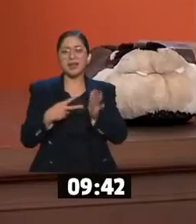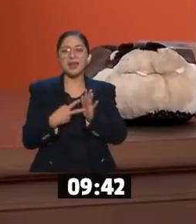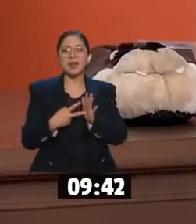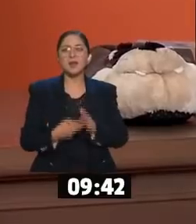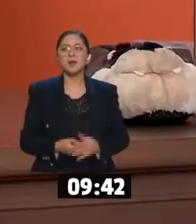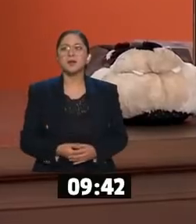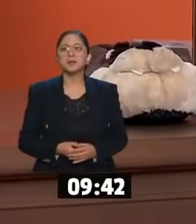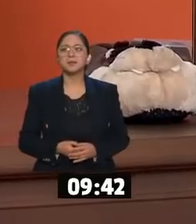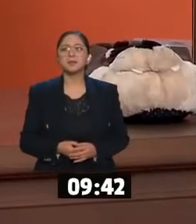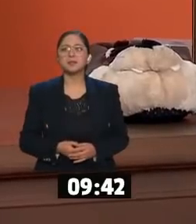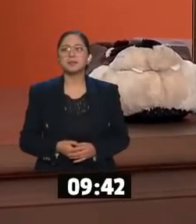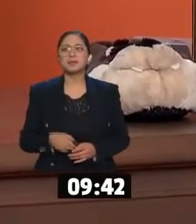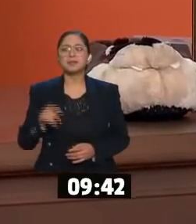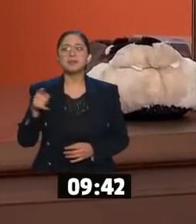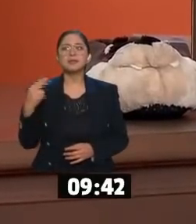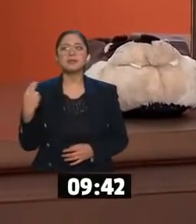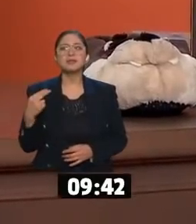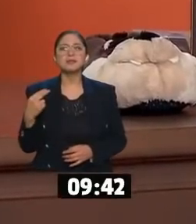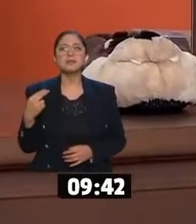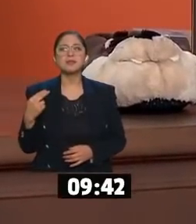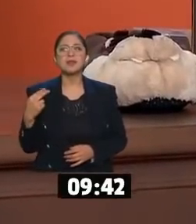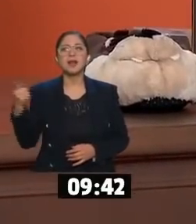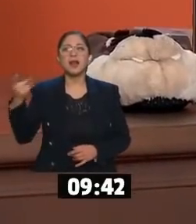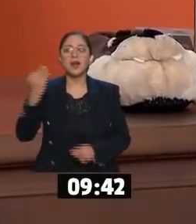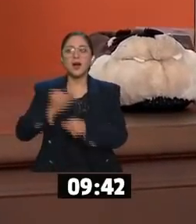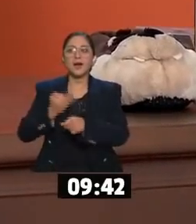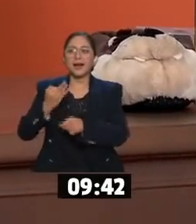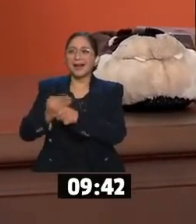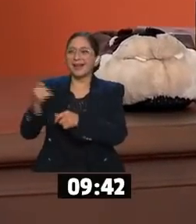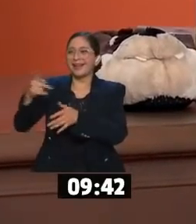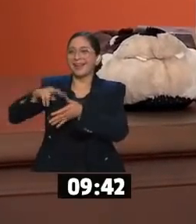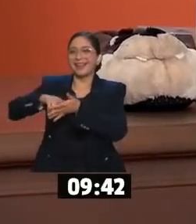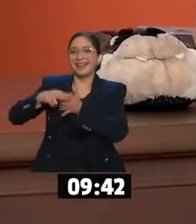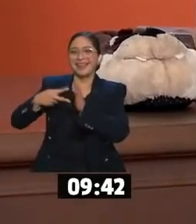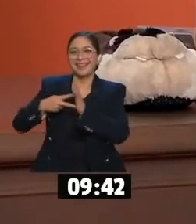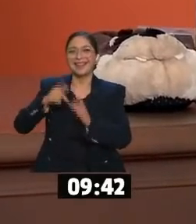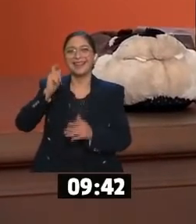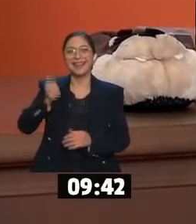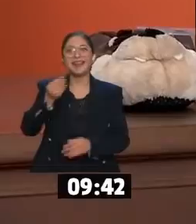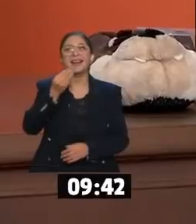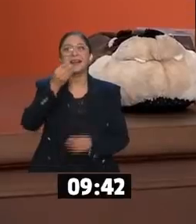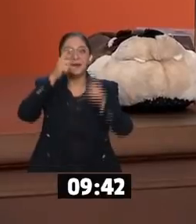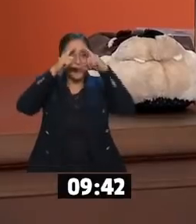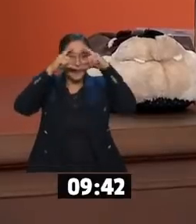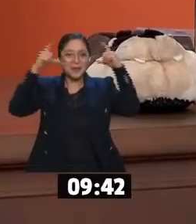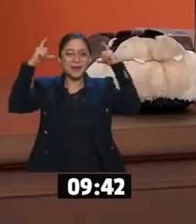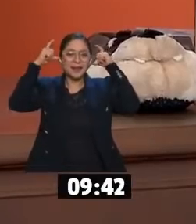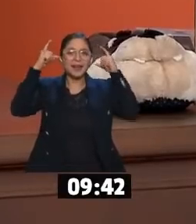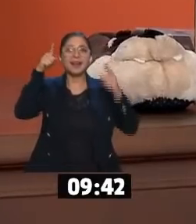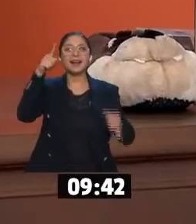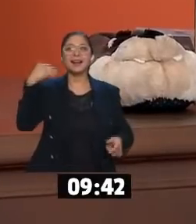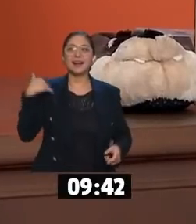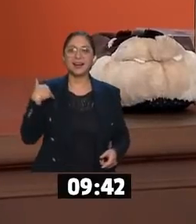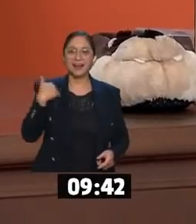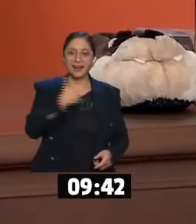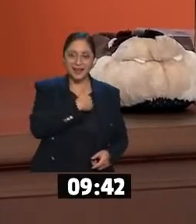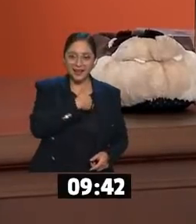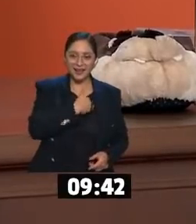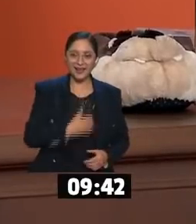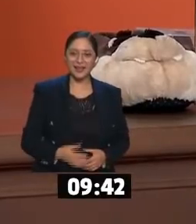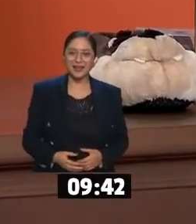llama? Traía un brasier en la cara nuestro ingeniero. Pero ¿cómo se llama el del backline? Se le tan subieron chido? las